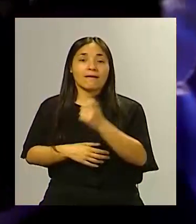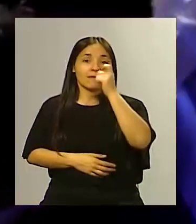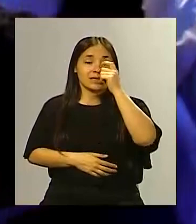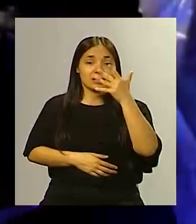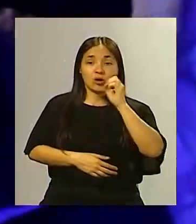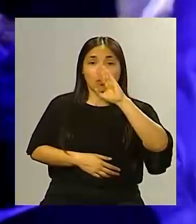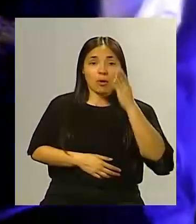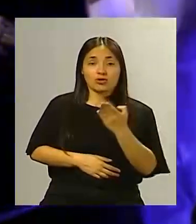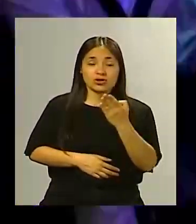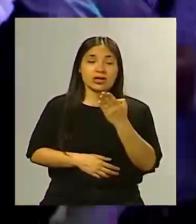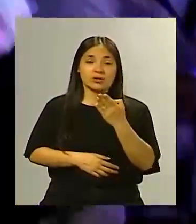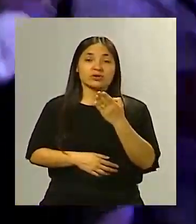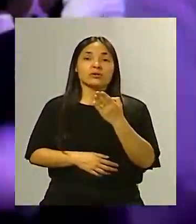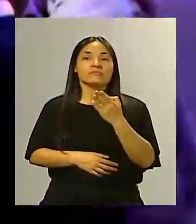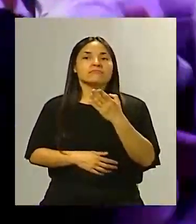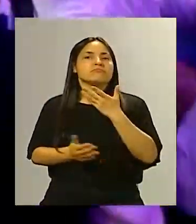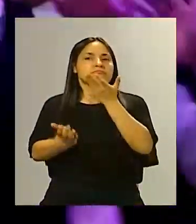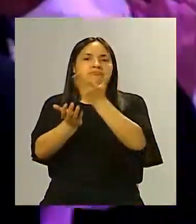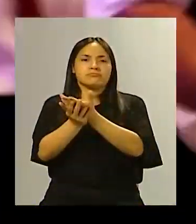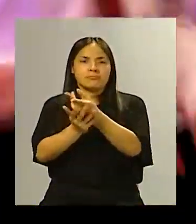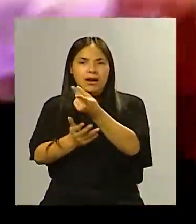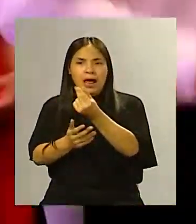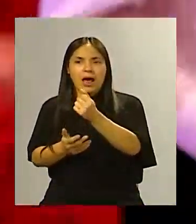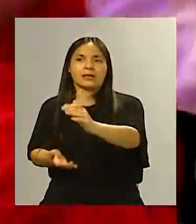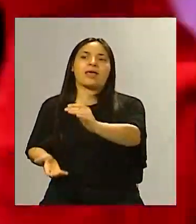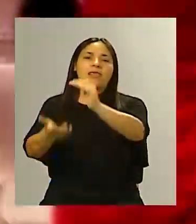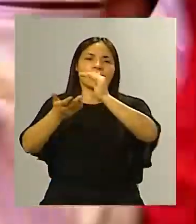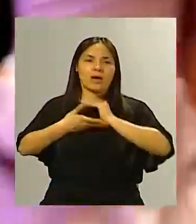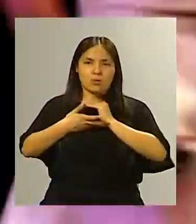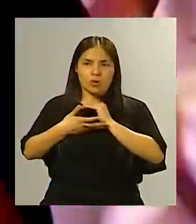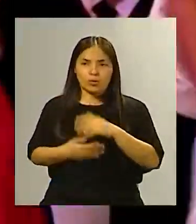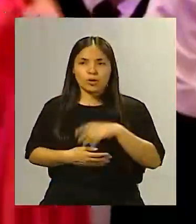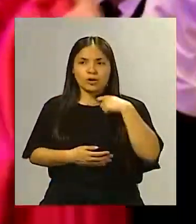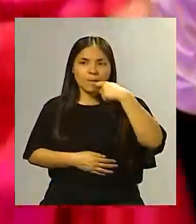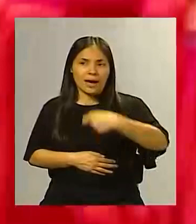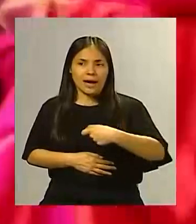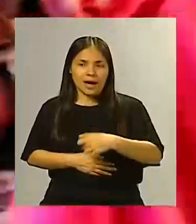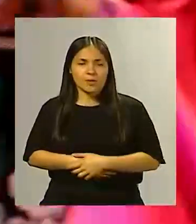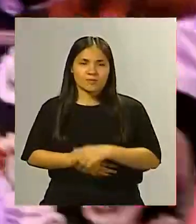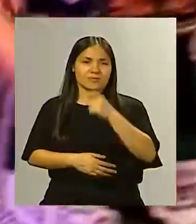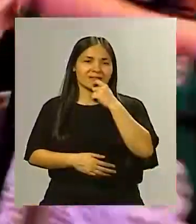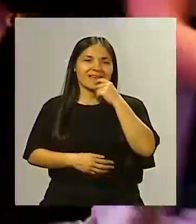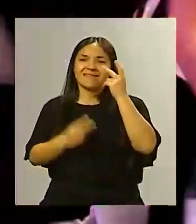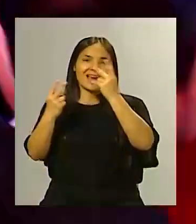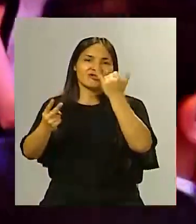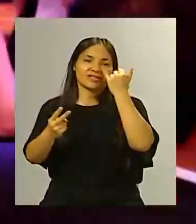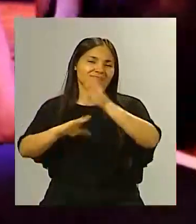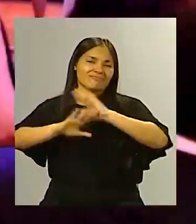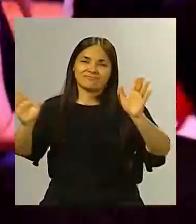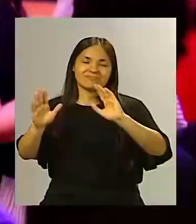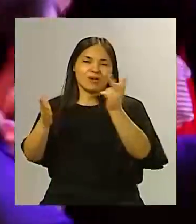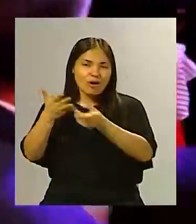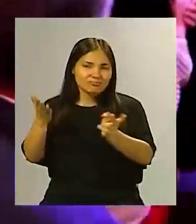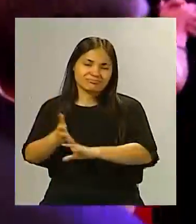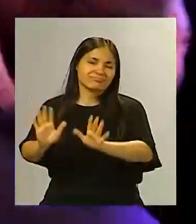25% pidió la devolución de lo abonado. Claro. ¿Sí? Ya decir, bueno, mira, ya pasó el viaje, la verdad que no es lo mismo,